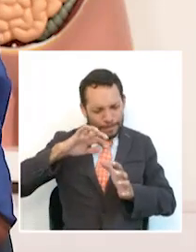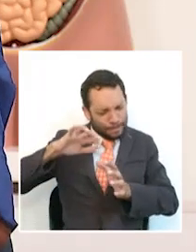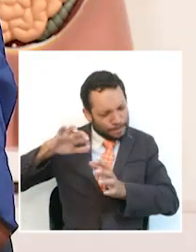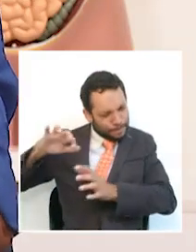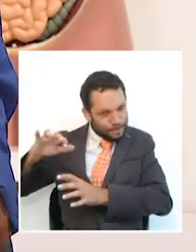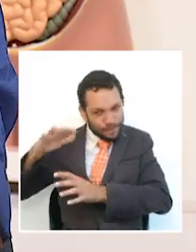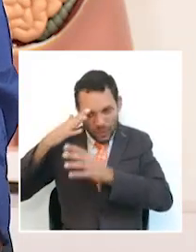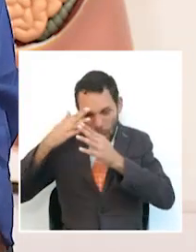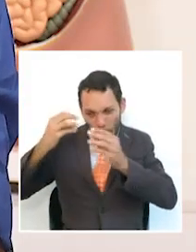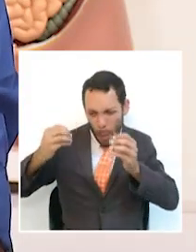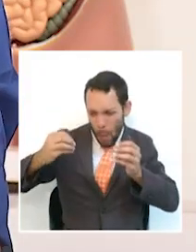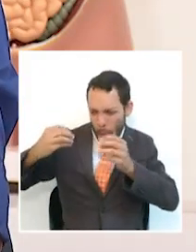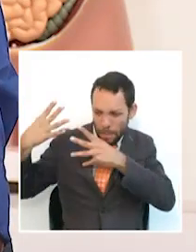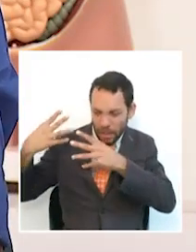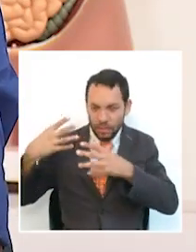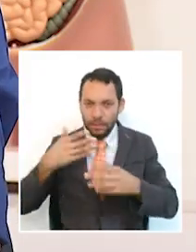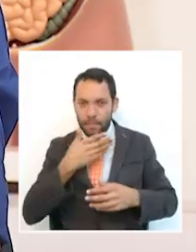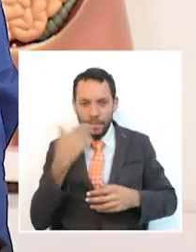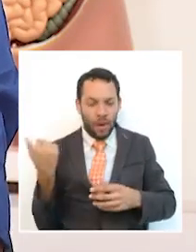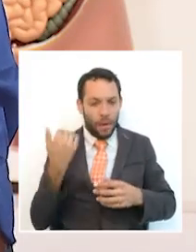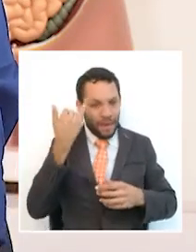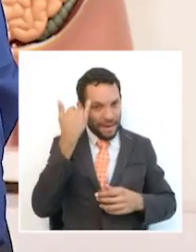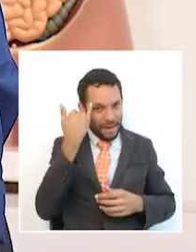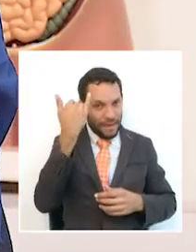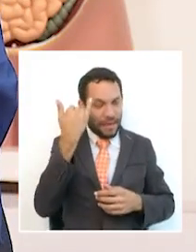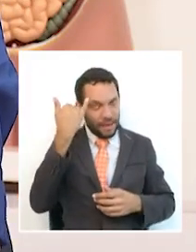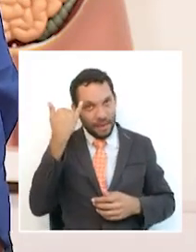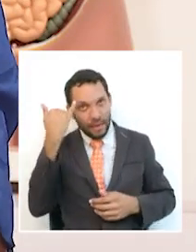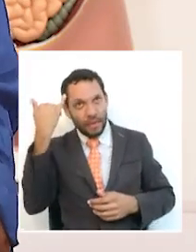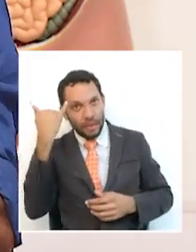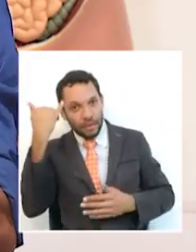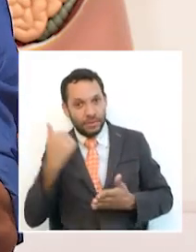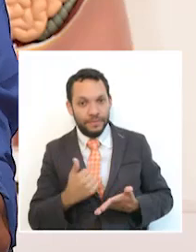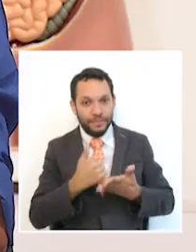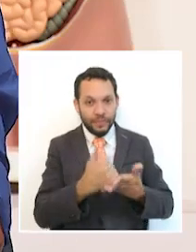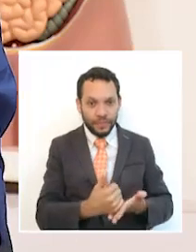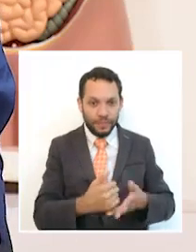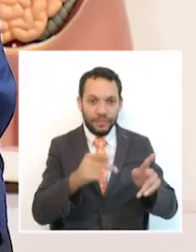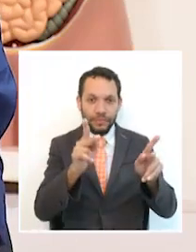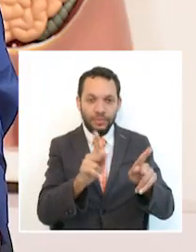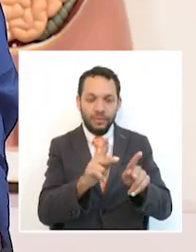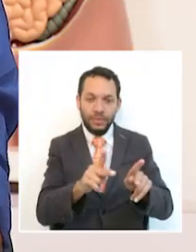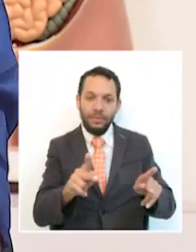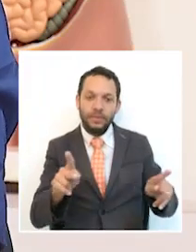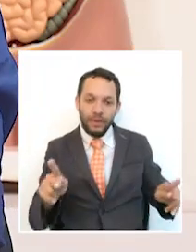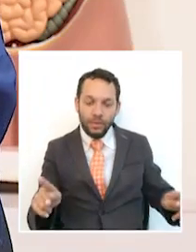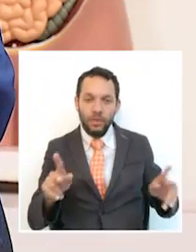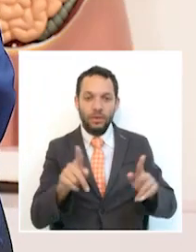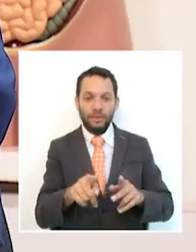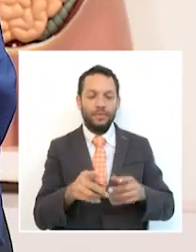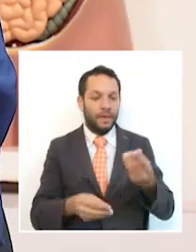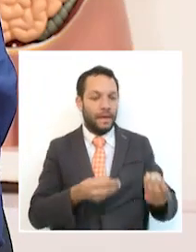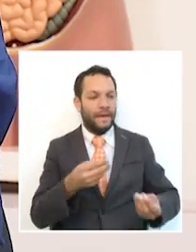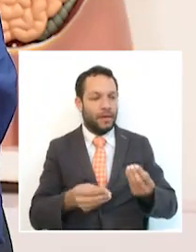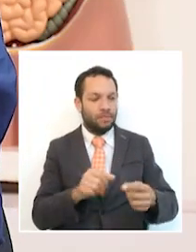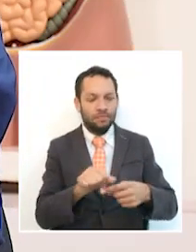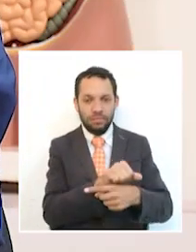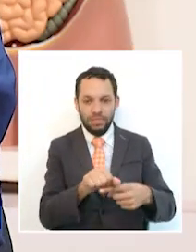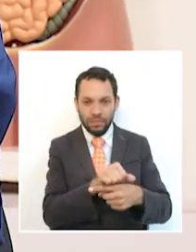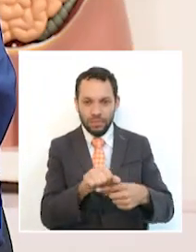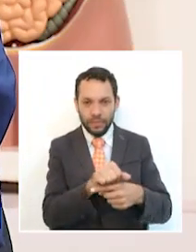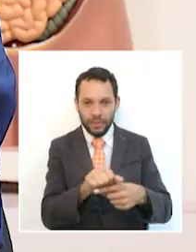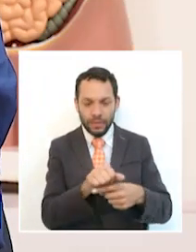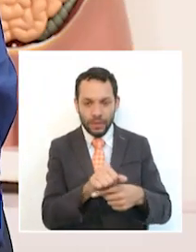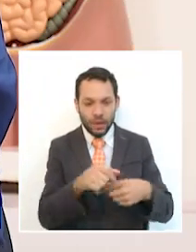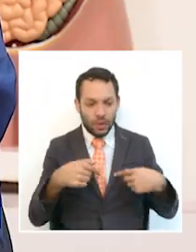ideas ahí tengo una idea voy a hacer esto para ayudarle a las personas y voy a hacer este negocio pero le daría yo de